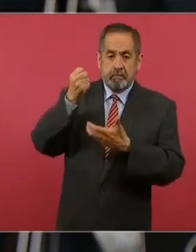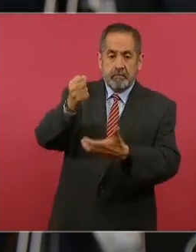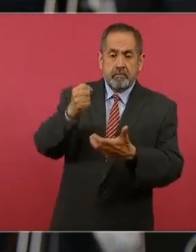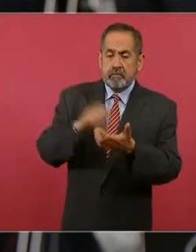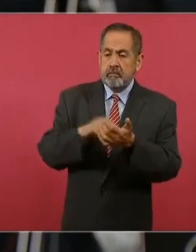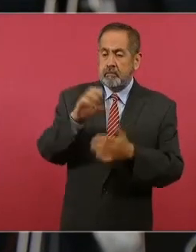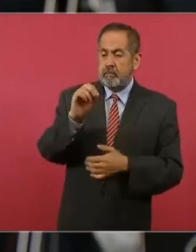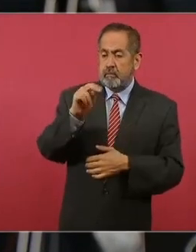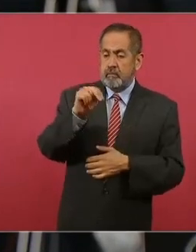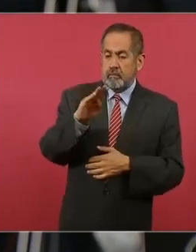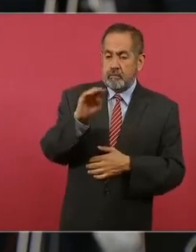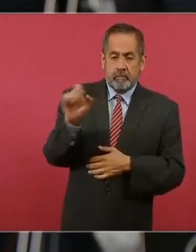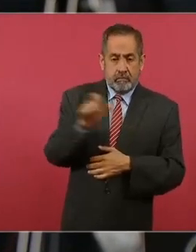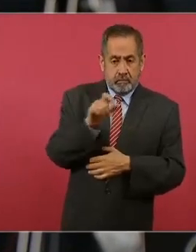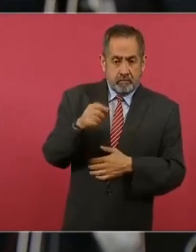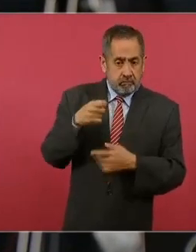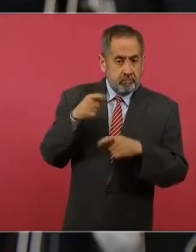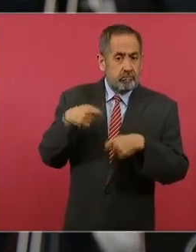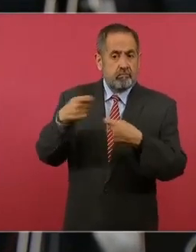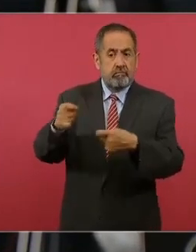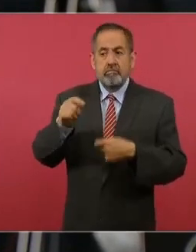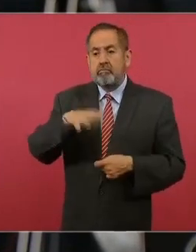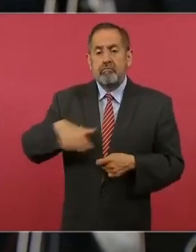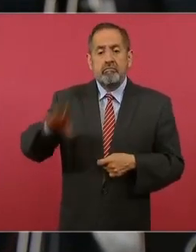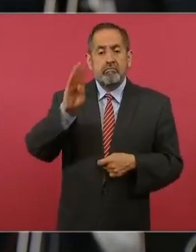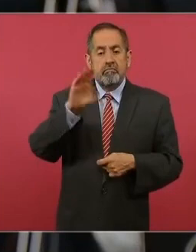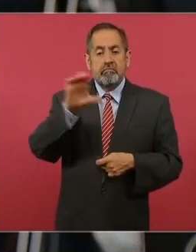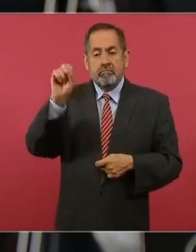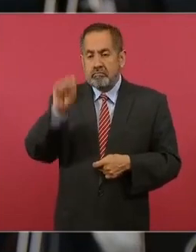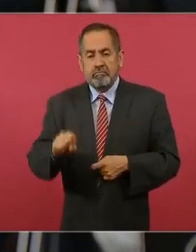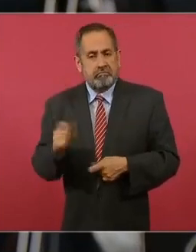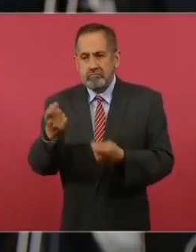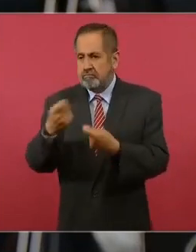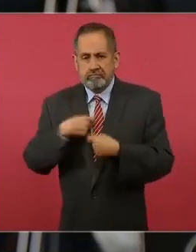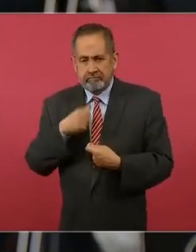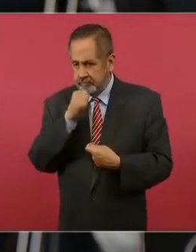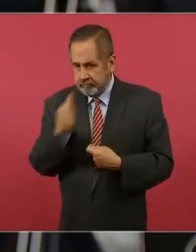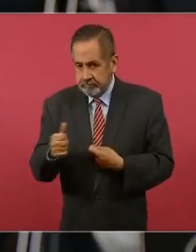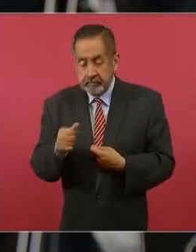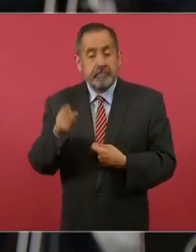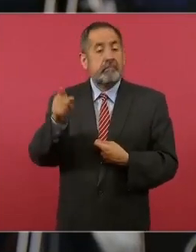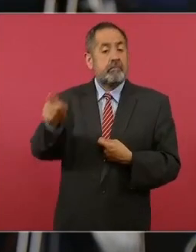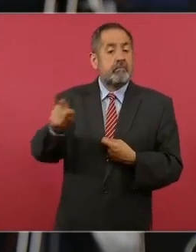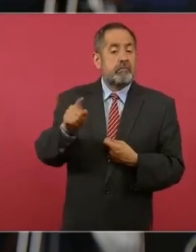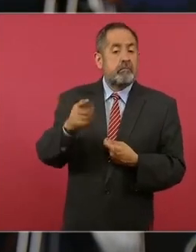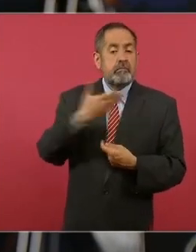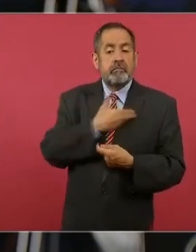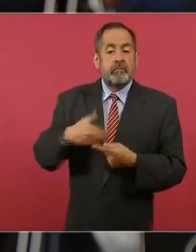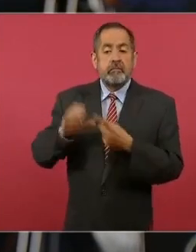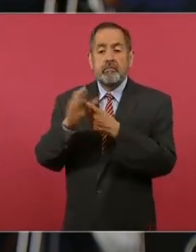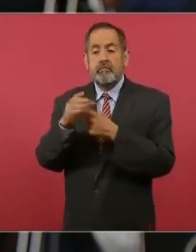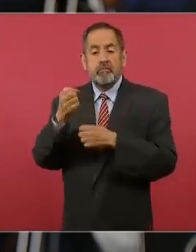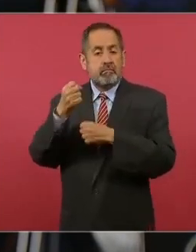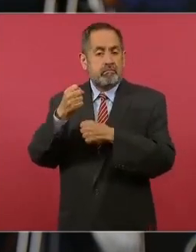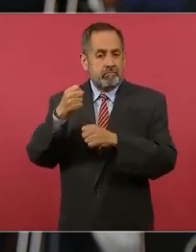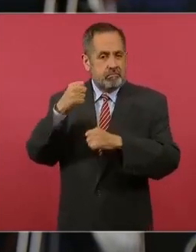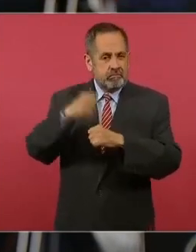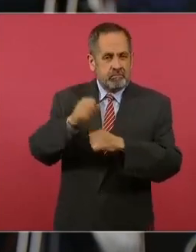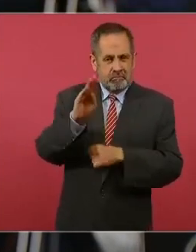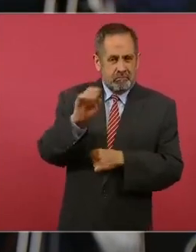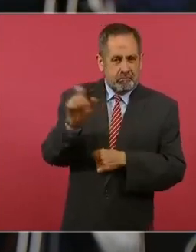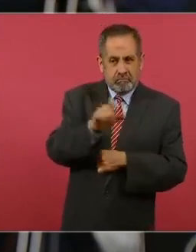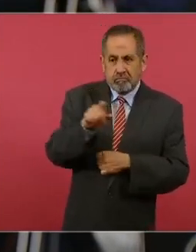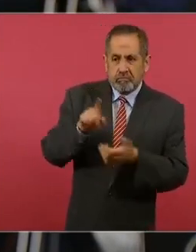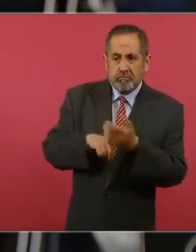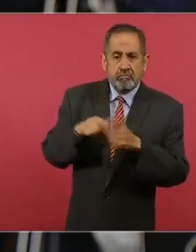CONABOX que se prometió a Baja California Sur, no llegó y el presidente de la Comisión de Boxeo solicita saber qué pasó con ese recurso que nunca se llegó